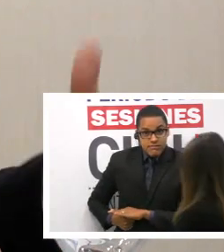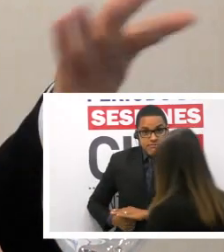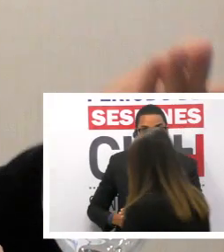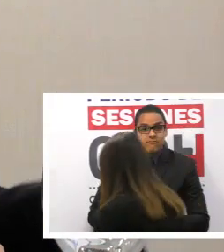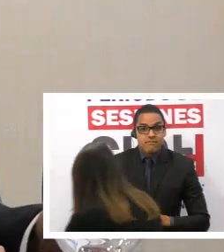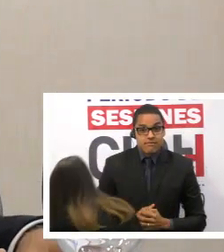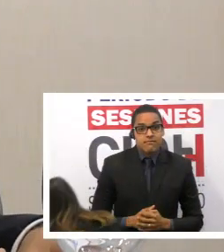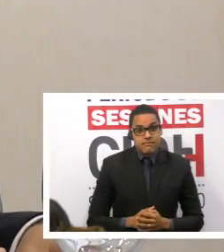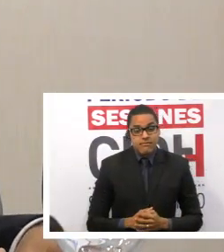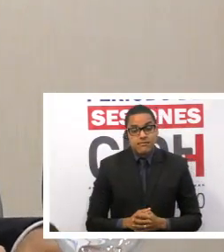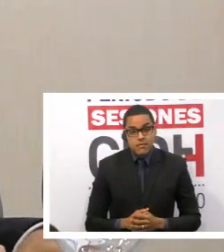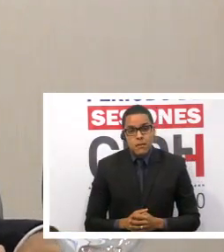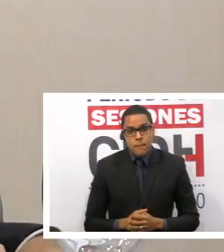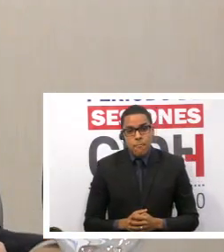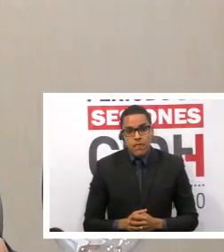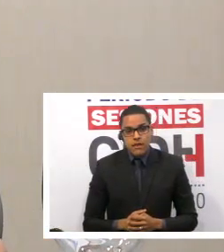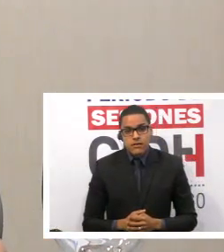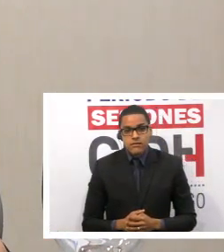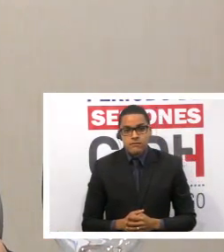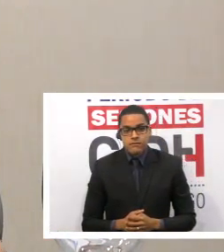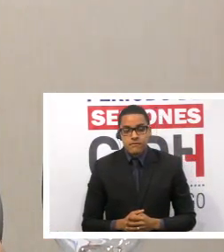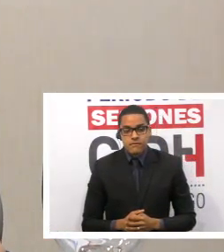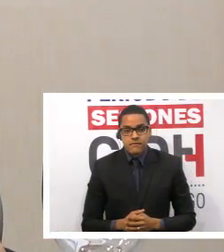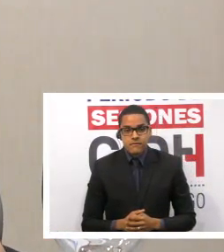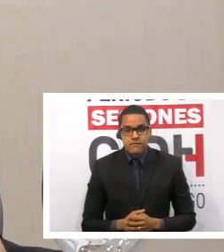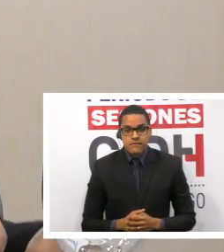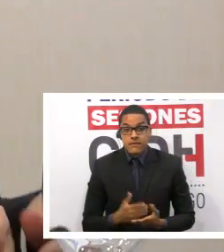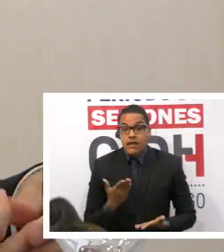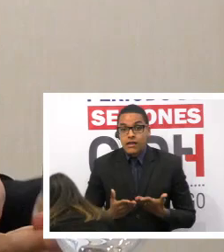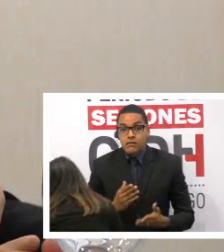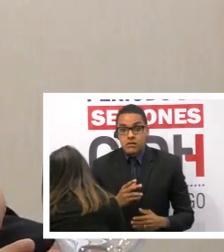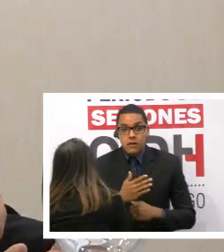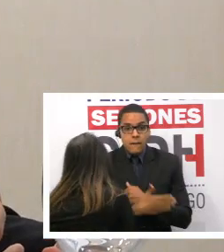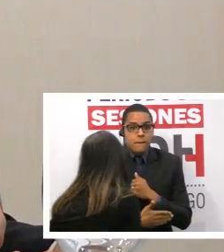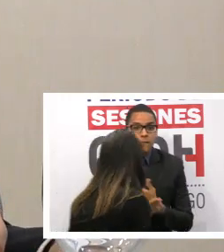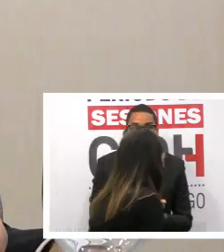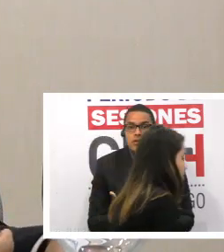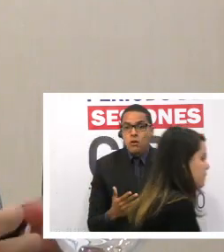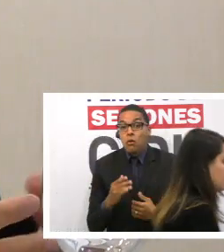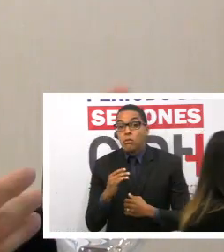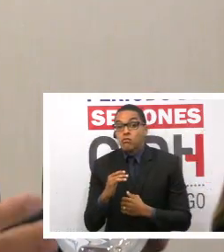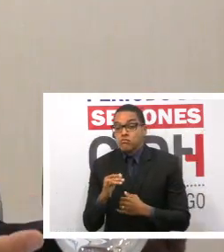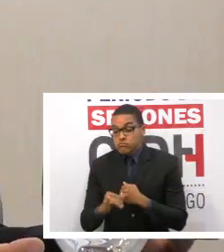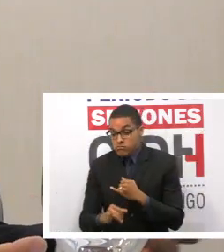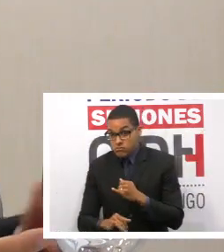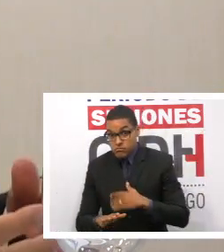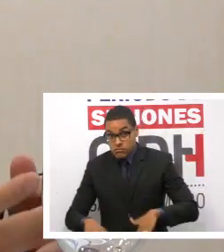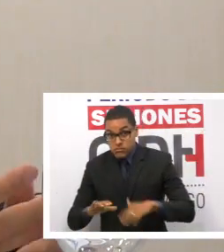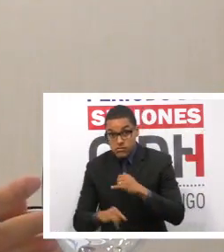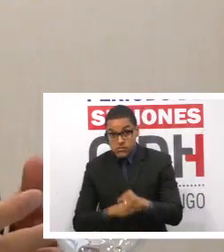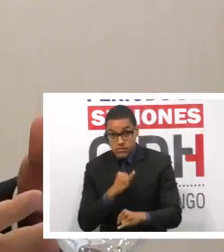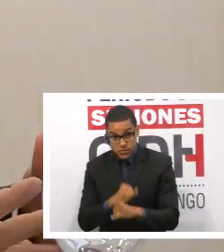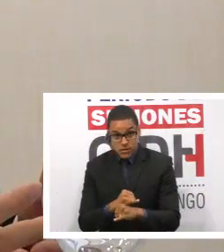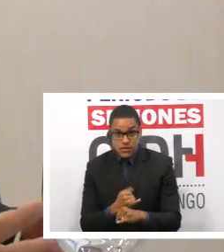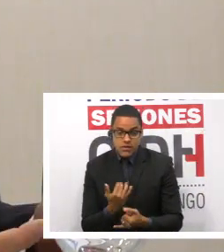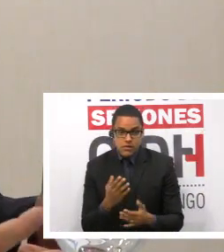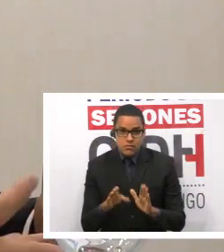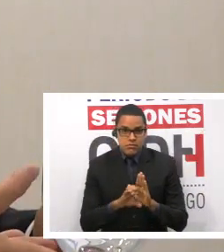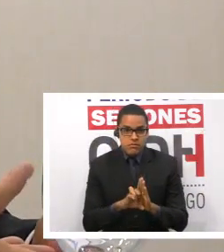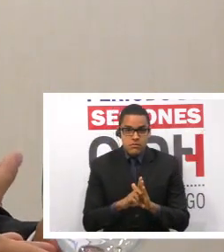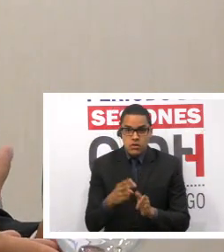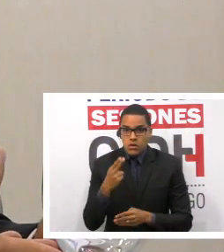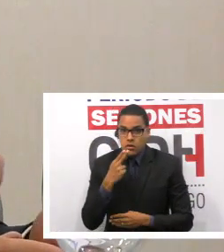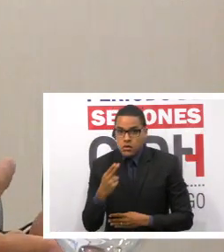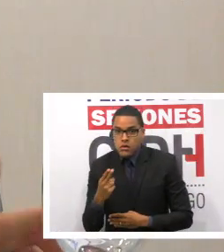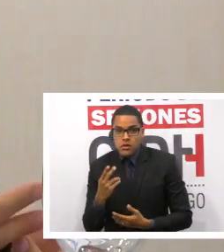masiva de varias iniciativas internacionales al respecto hay una serie de bienes nocivos los cigarrillos el alcohol los